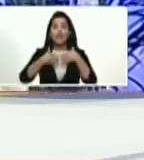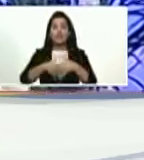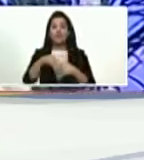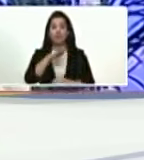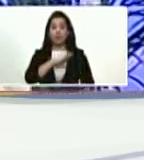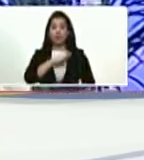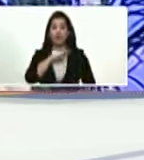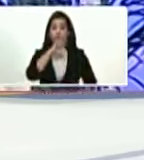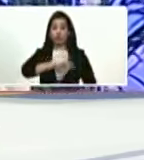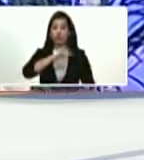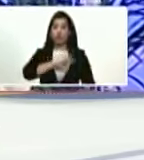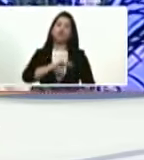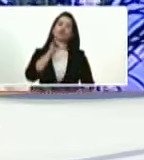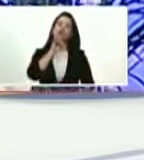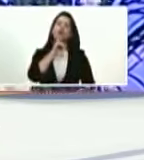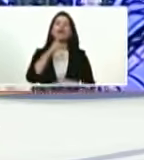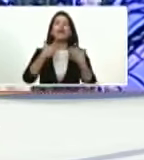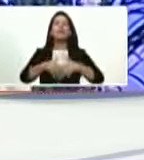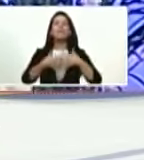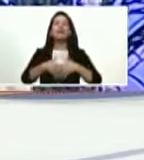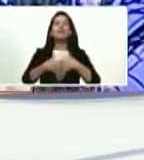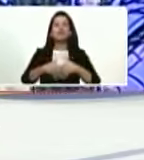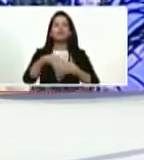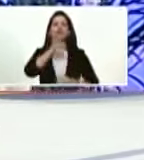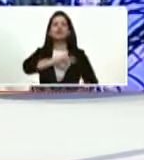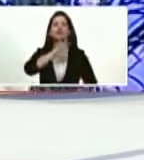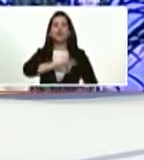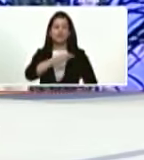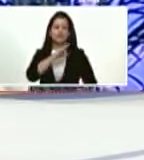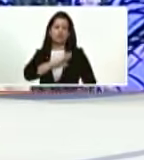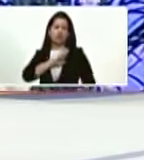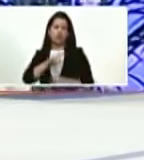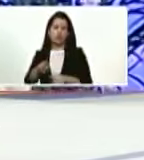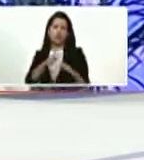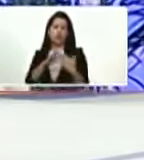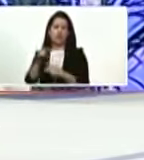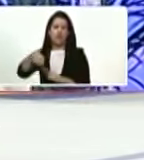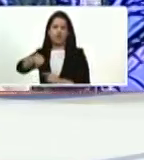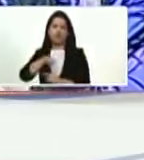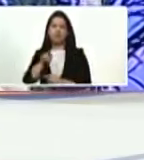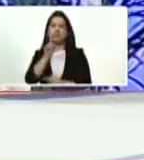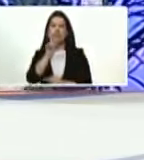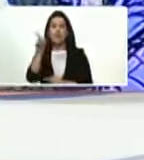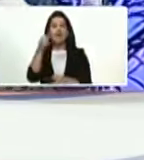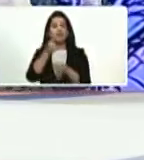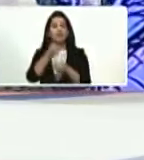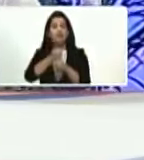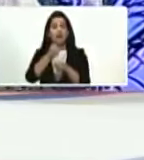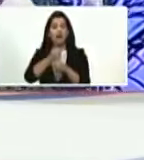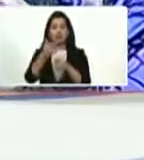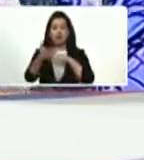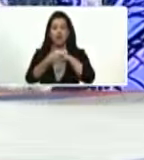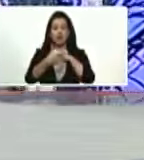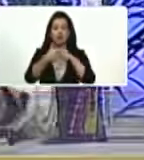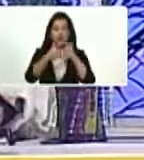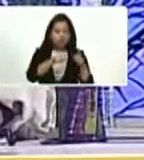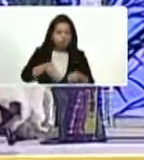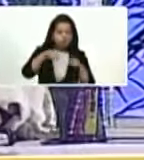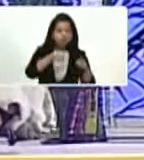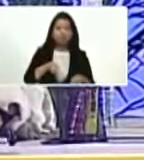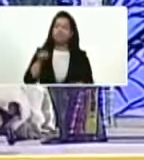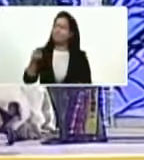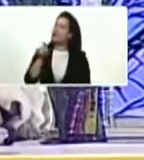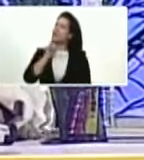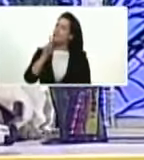social Hugo Rafael Chávez Frías, TSU Técnico Agropecuario. Sinesio, ¿qué discutió